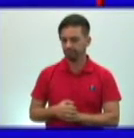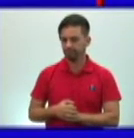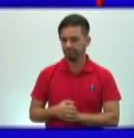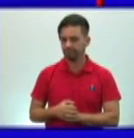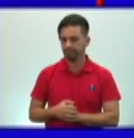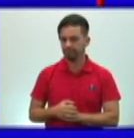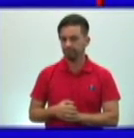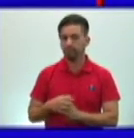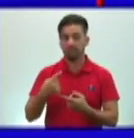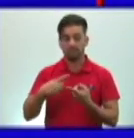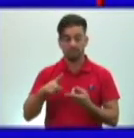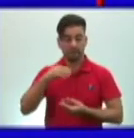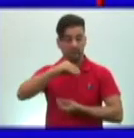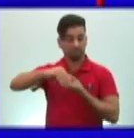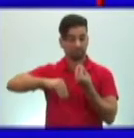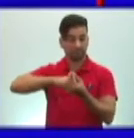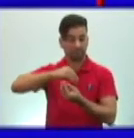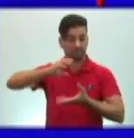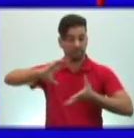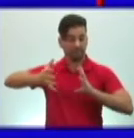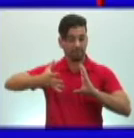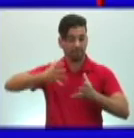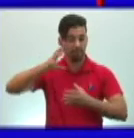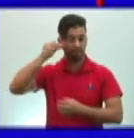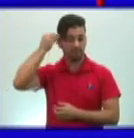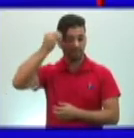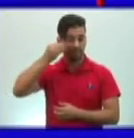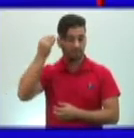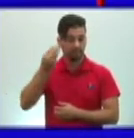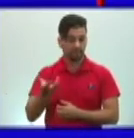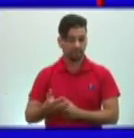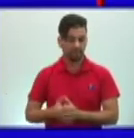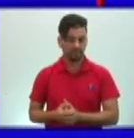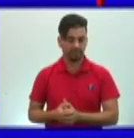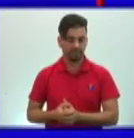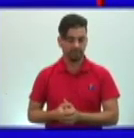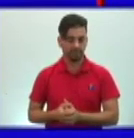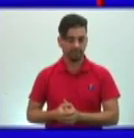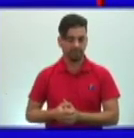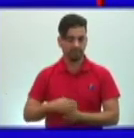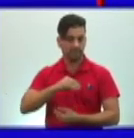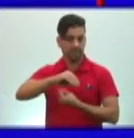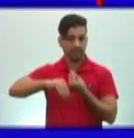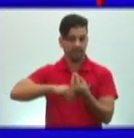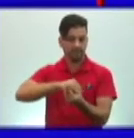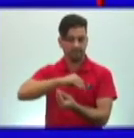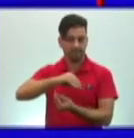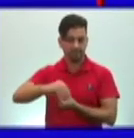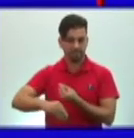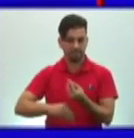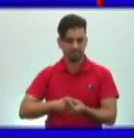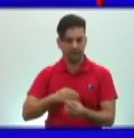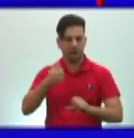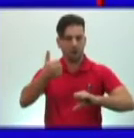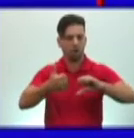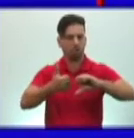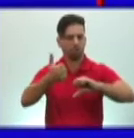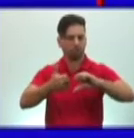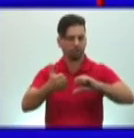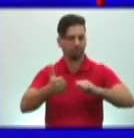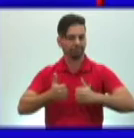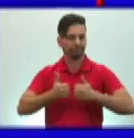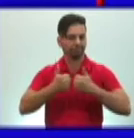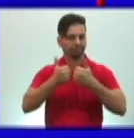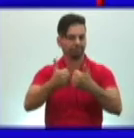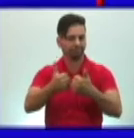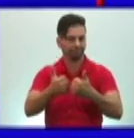los métodos de pensamiento, hay que cambiar los métodos de pensamiento para cambiar nuestros comportamientos. No se